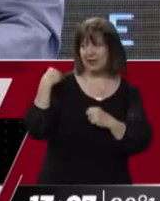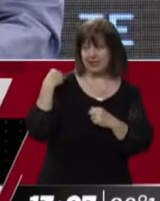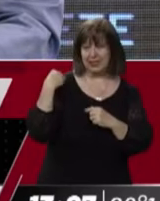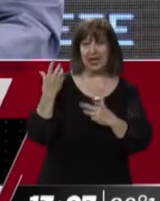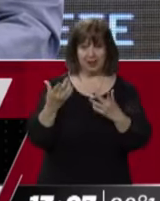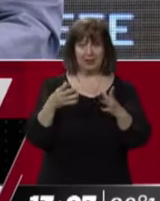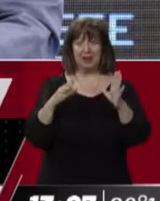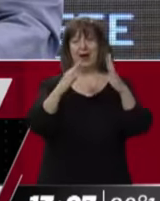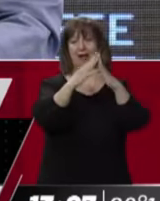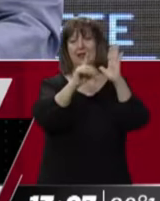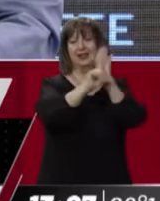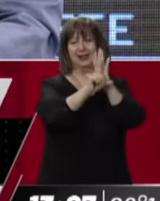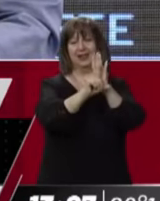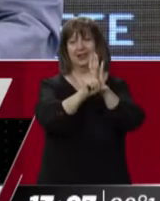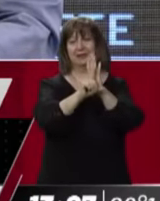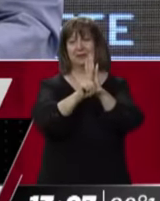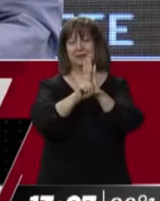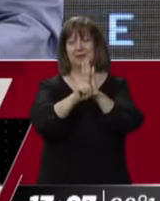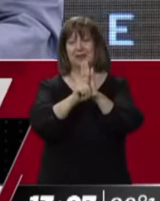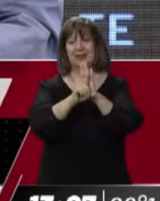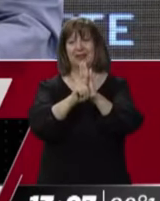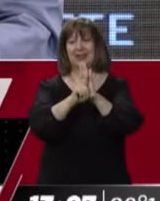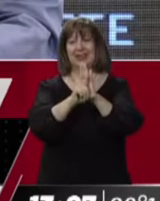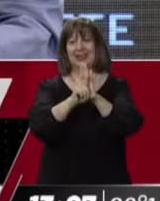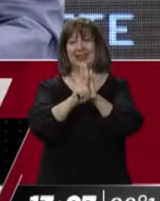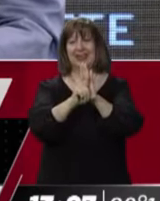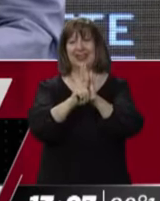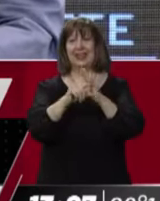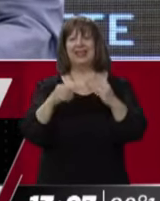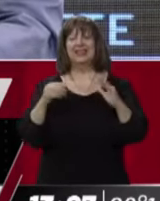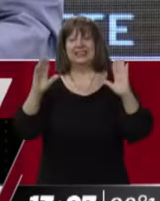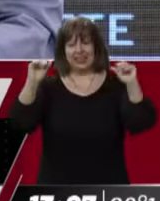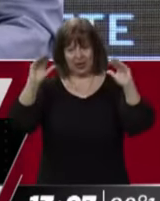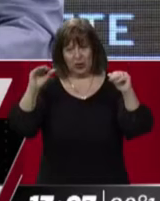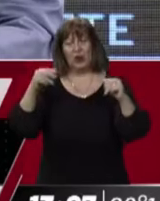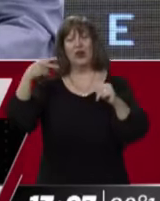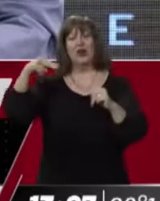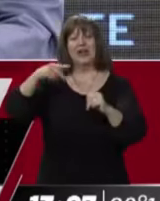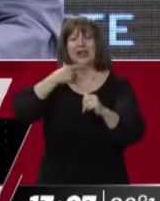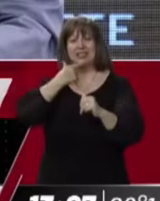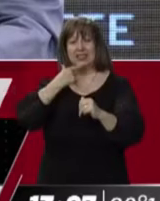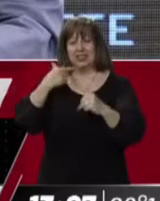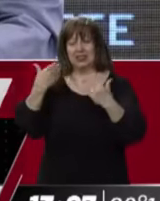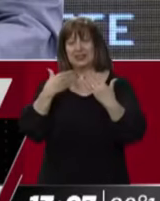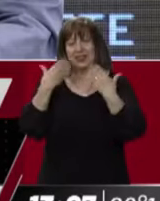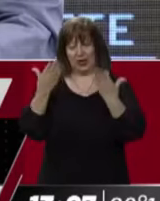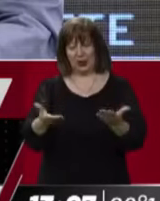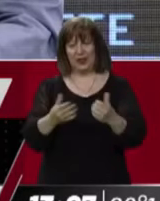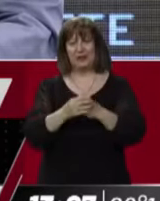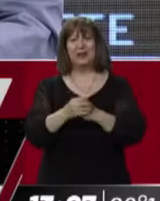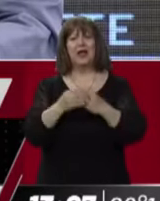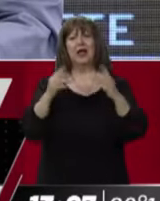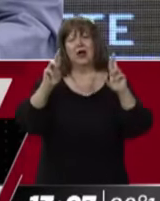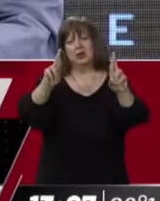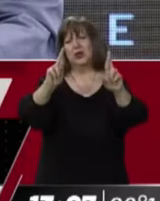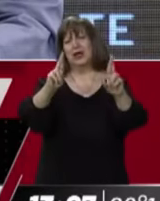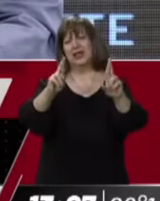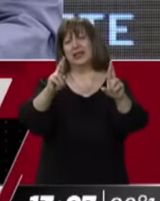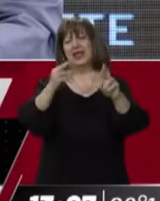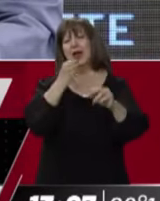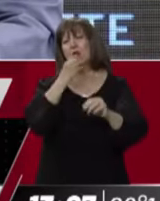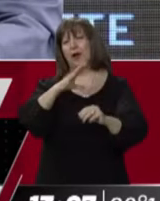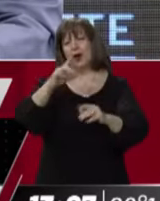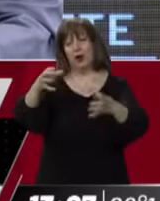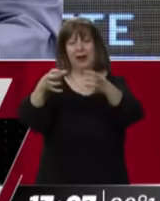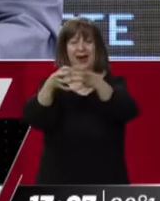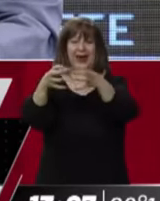Sí. Bueno, te deseo todo lo mejor. Un saludo todavía a los chicos que por ahí no los saludé. Gracias, Gato. Bueno, te deseo lo mejor a vos